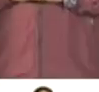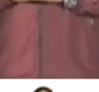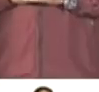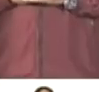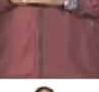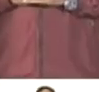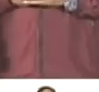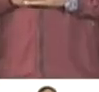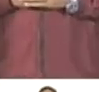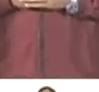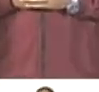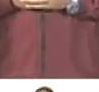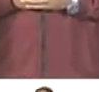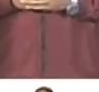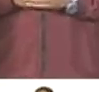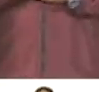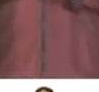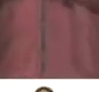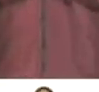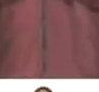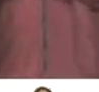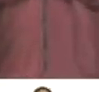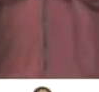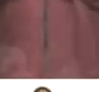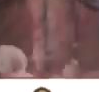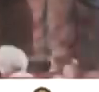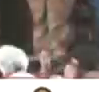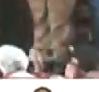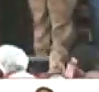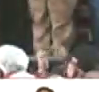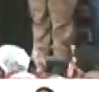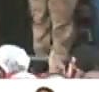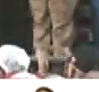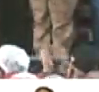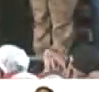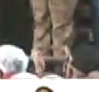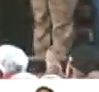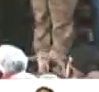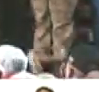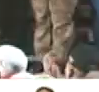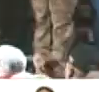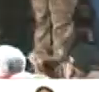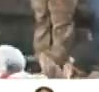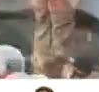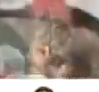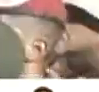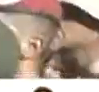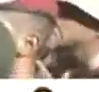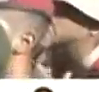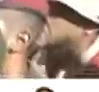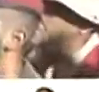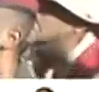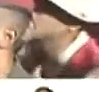imperialismo. Es la misma batalla que tenemos nosotros. Hoy día es la misma batalla